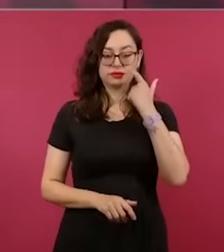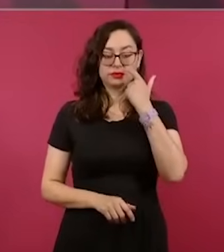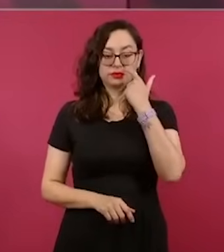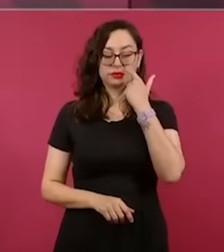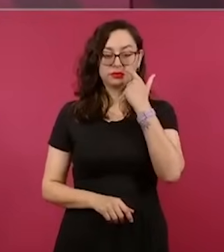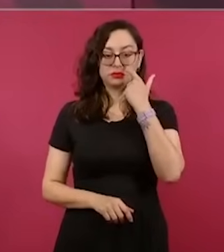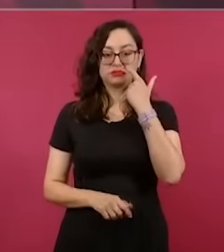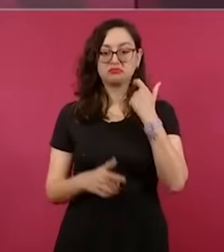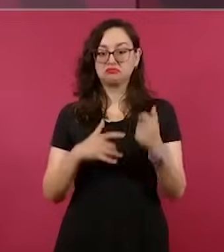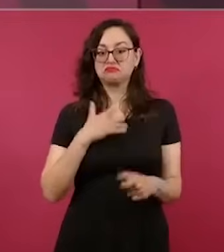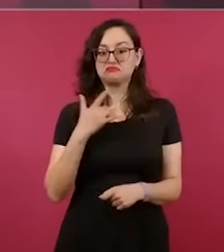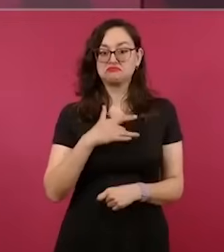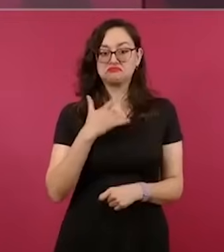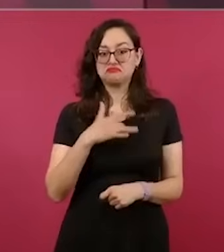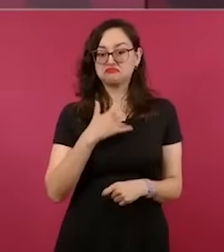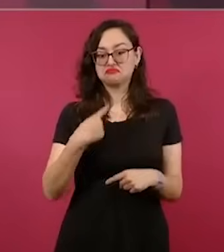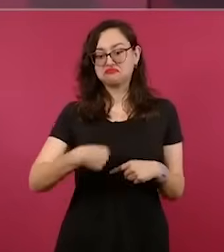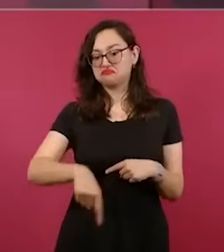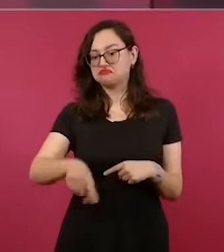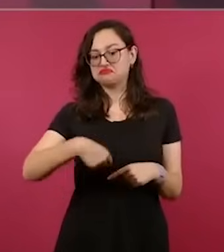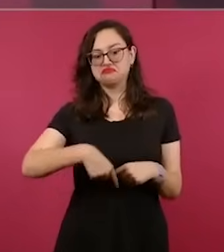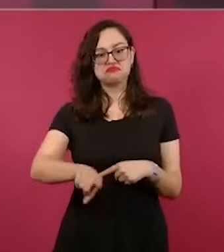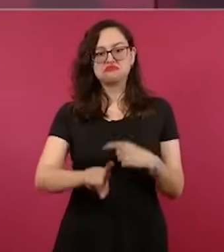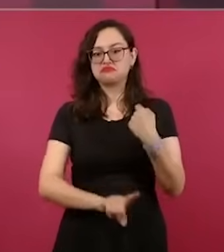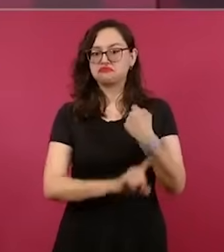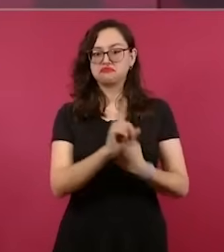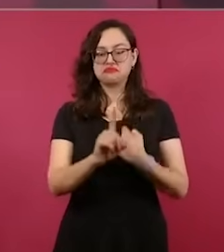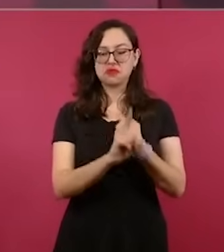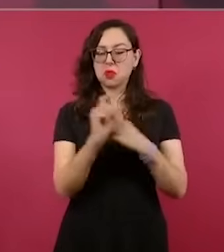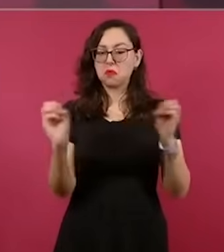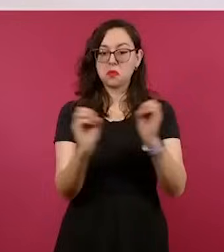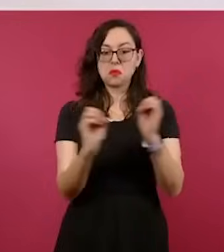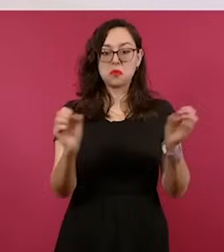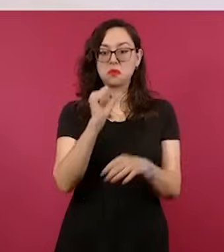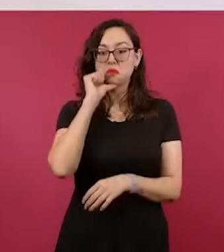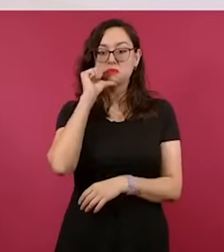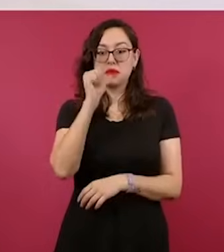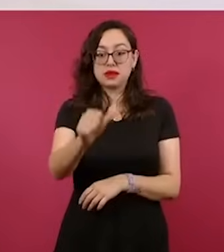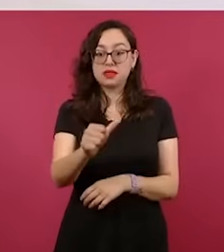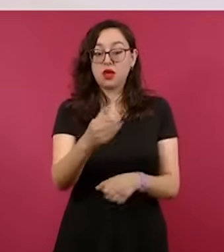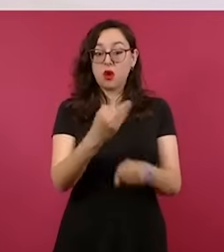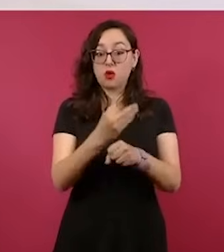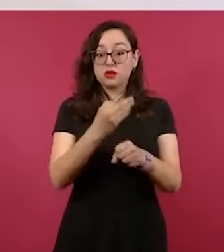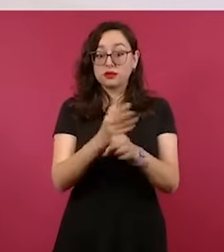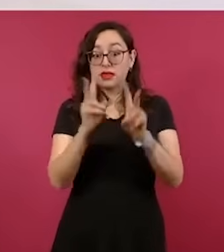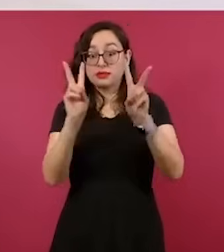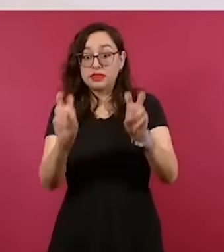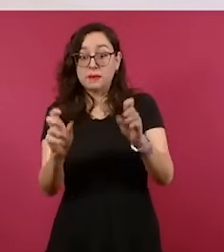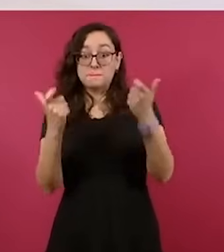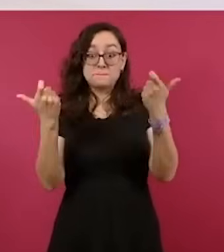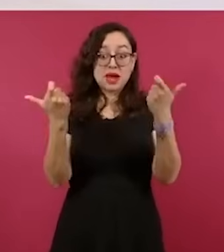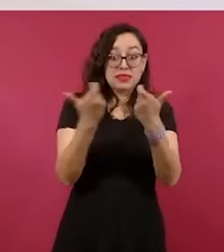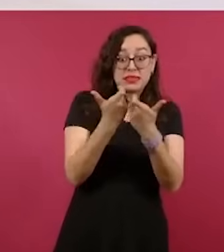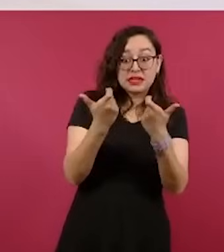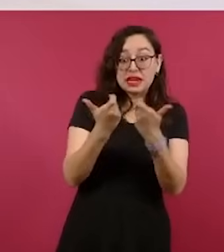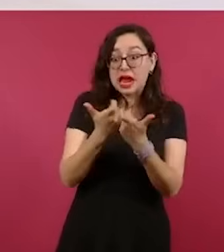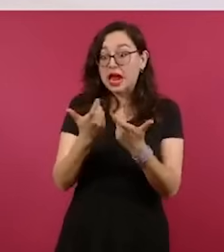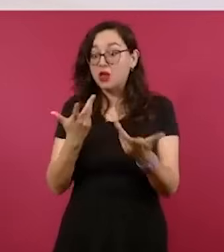me lleva a asegurar de que no va a haber ningún problema, porque ya no es un asunto de dinero. Ya los medios